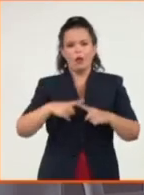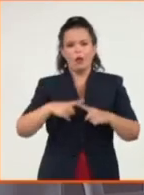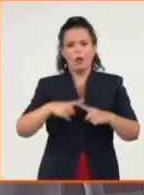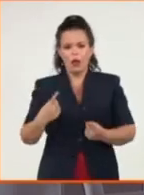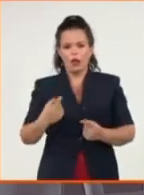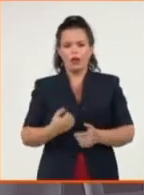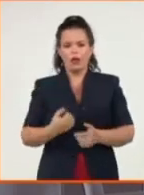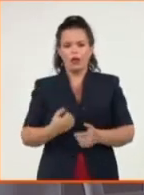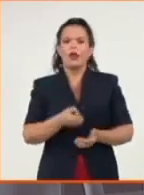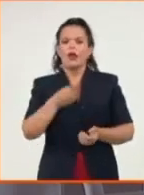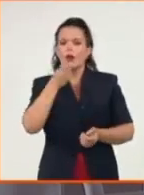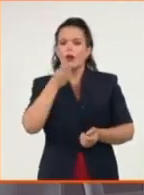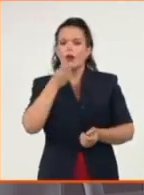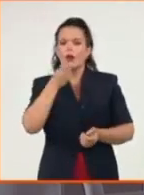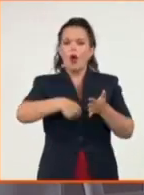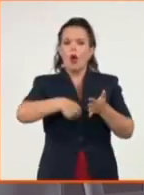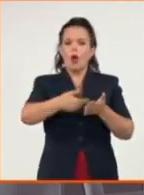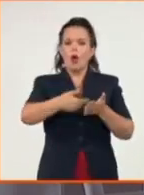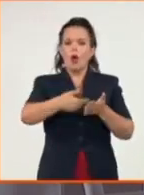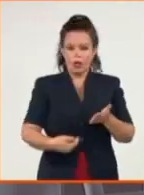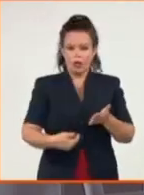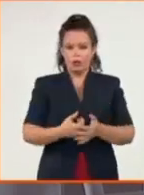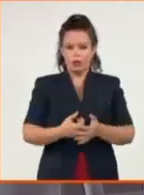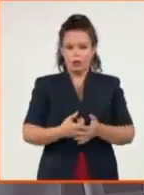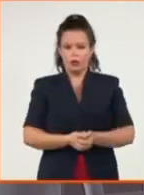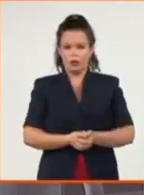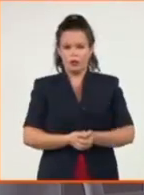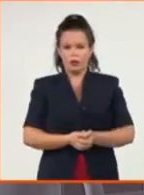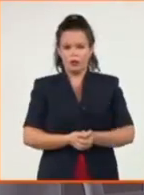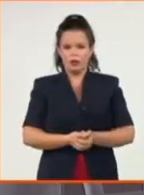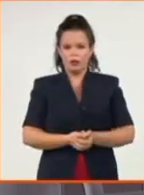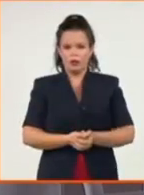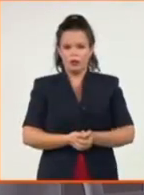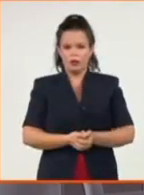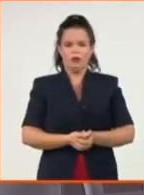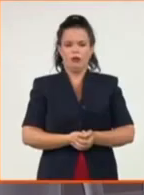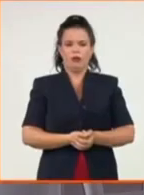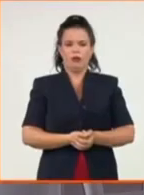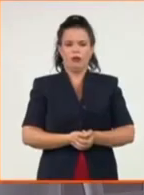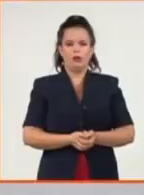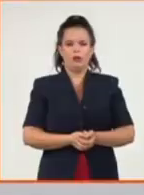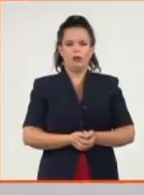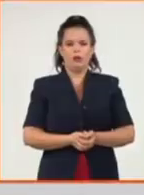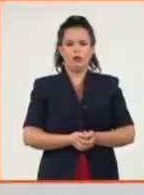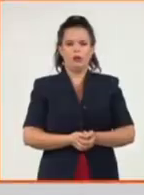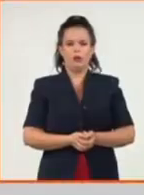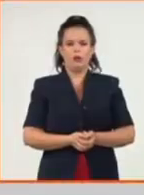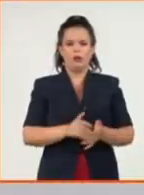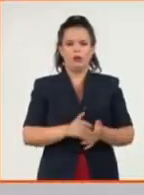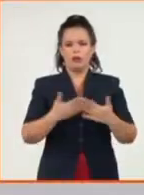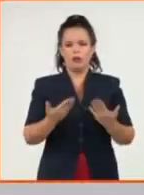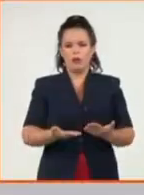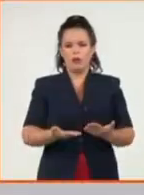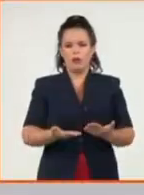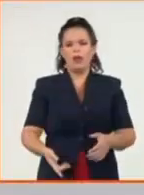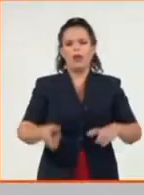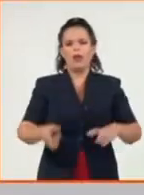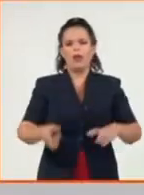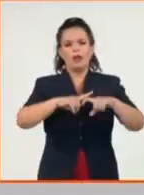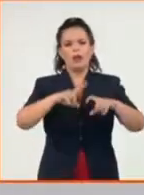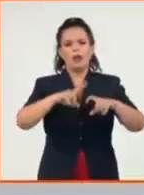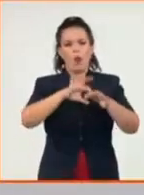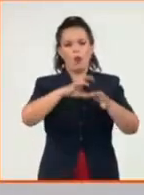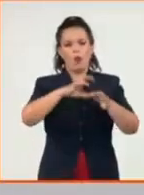determinada potencia fotovoltaica en kilo agua por parte de personas naturales y personas jurídicas que tienen un mínimo